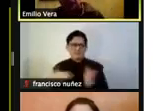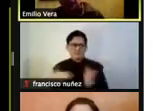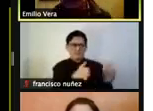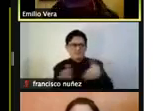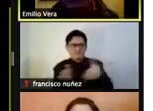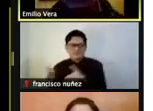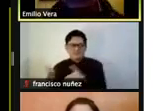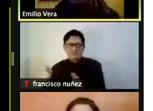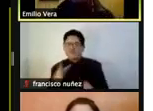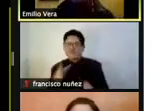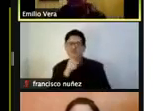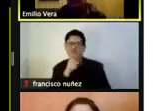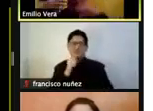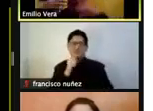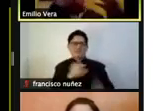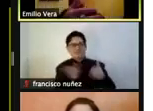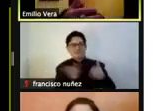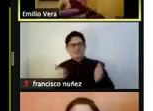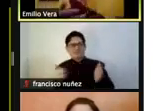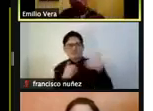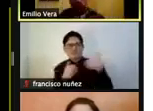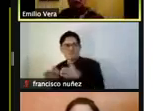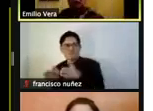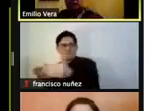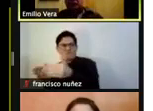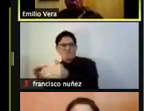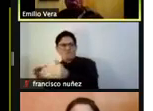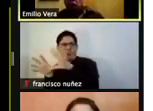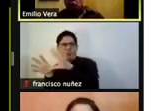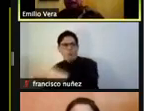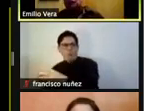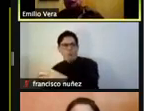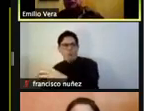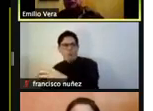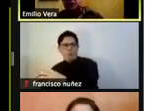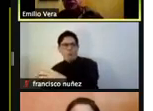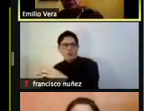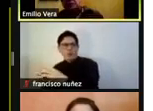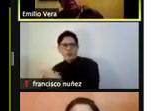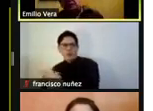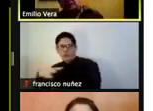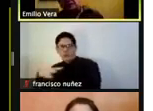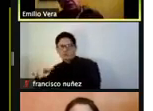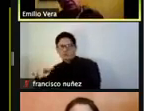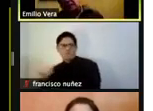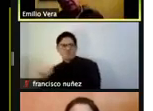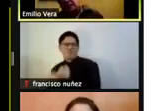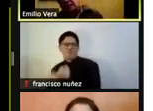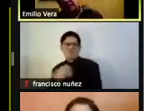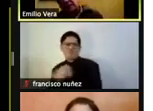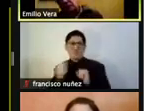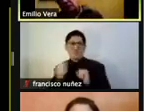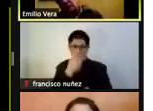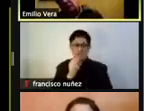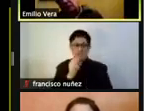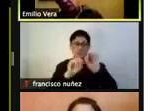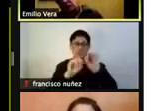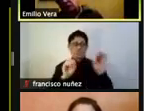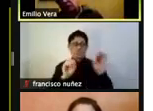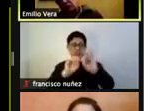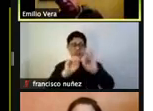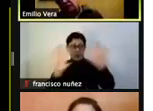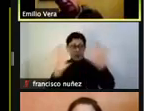se acumulen después en los hoyos, en las fosas que se producen. Pero aquí se ve muy claramente, de nuevo, ¿no es cierto?, la corteza